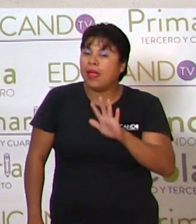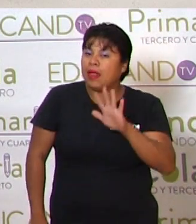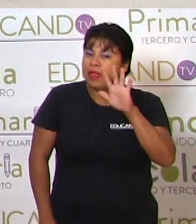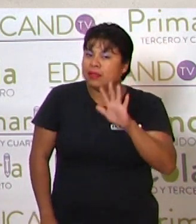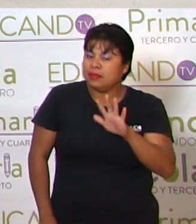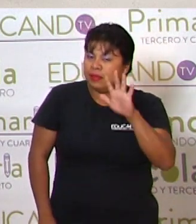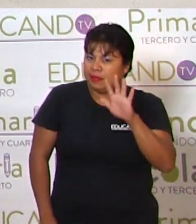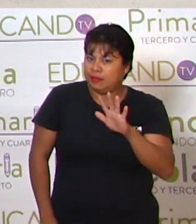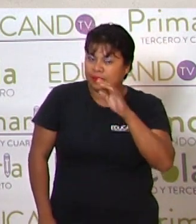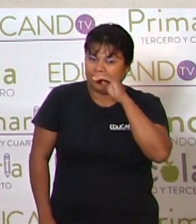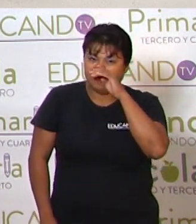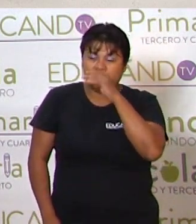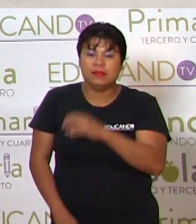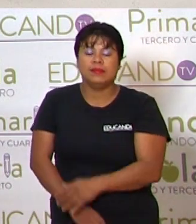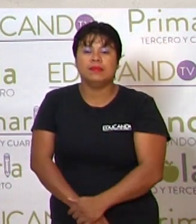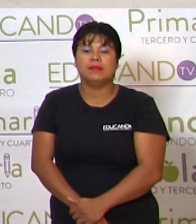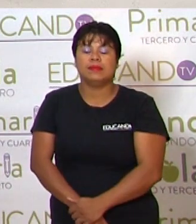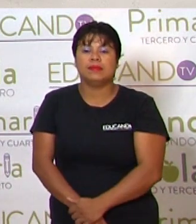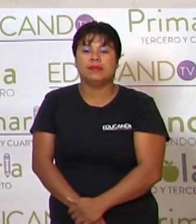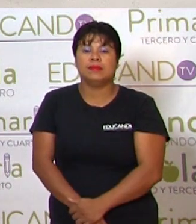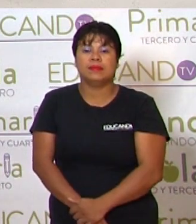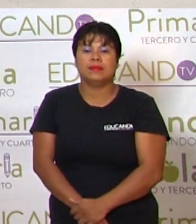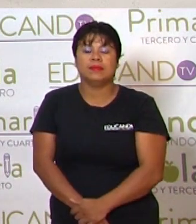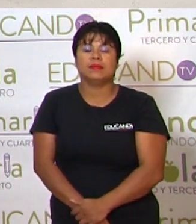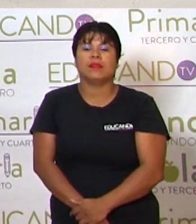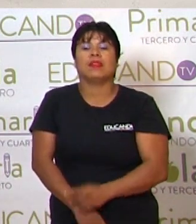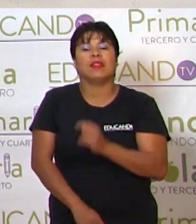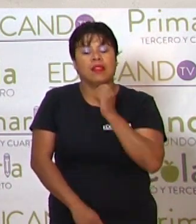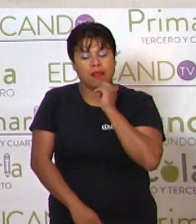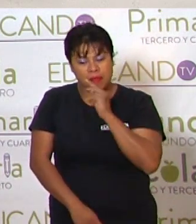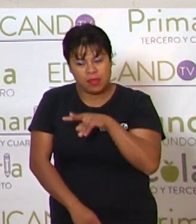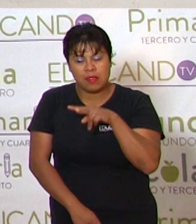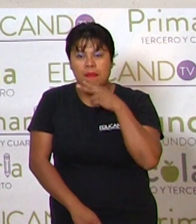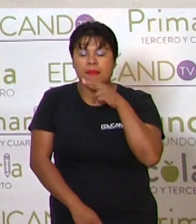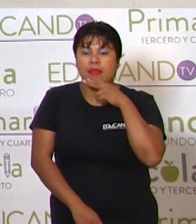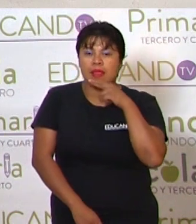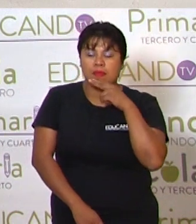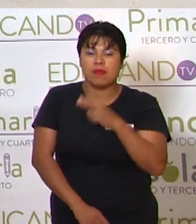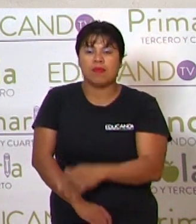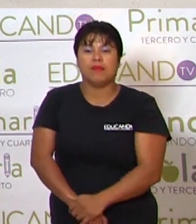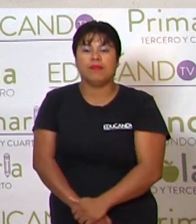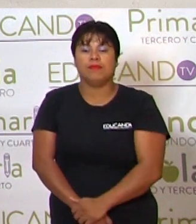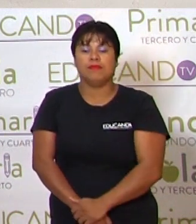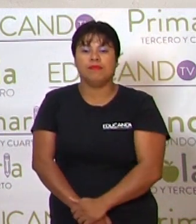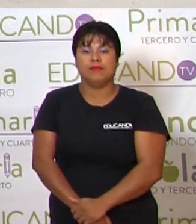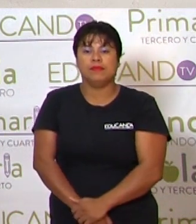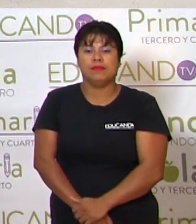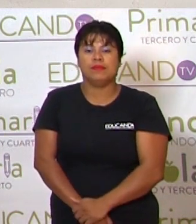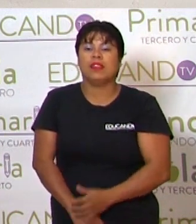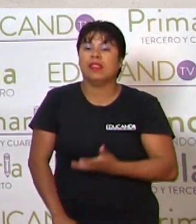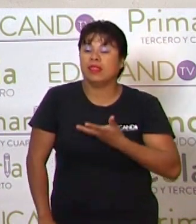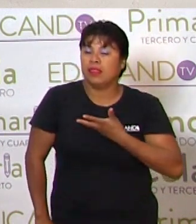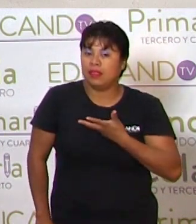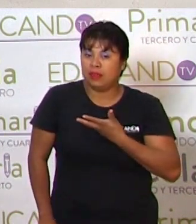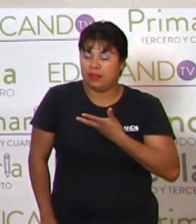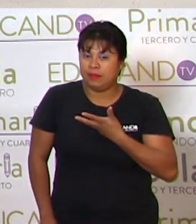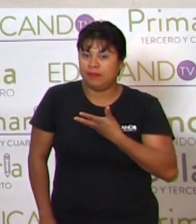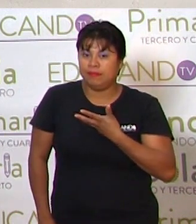parecer, ¿bien? Hablamos del verbo